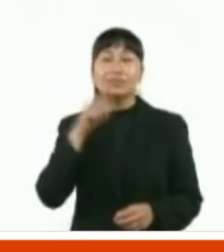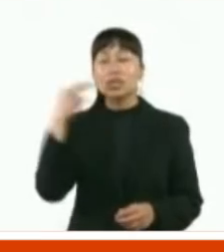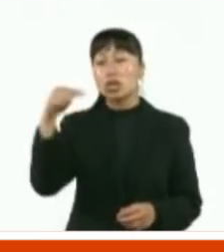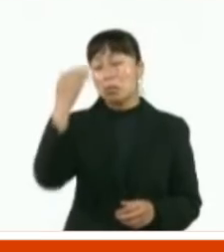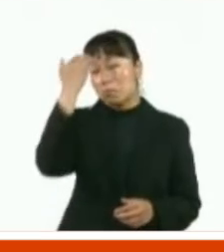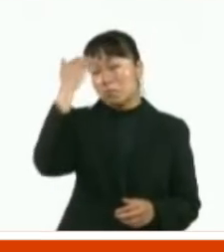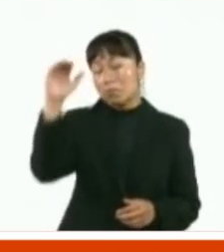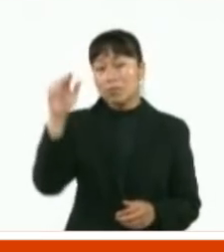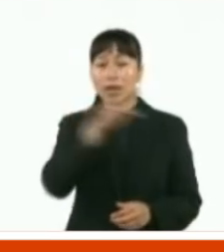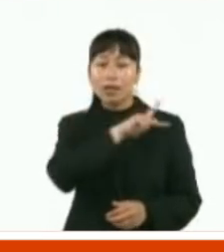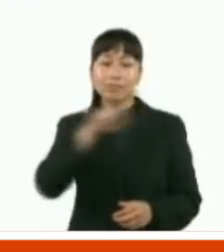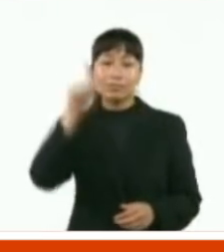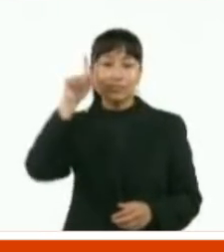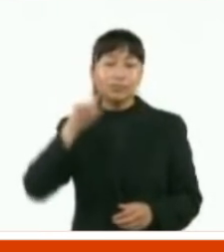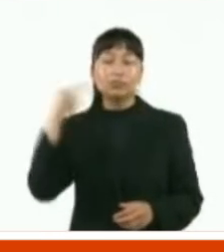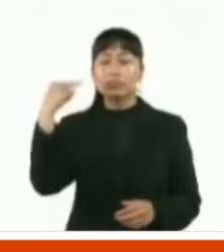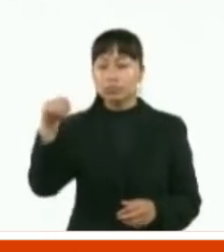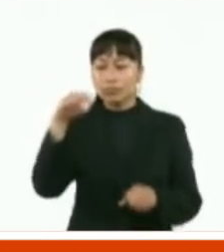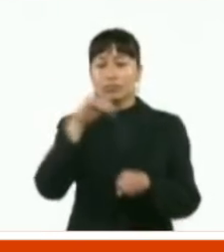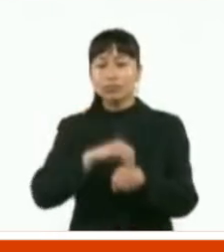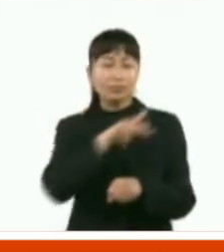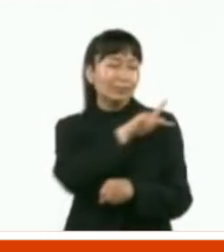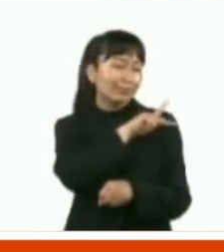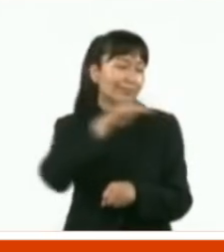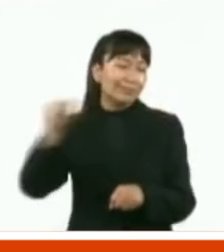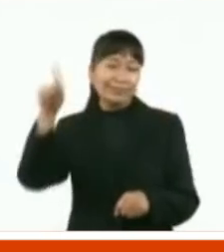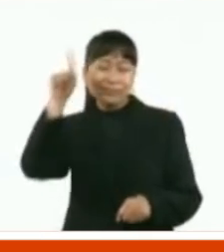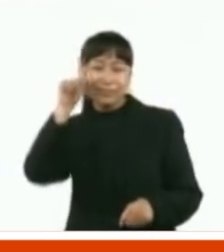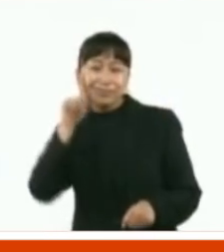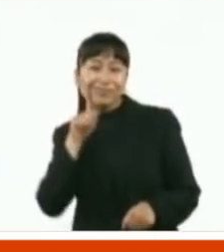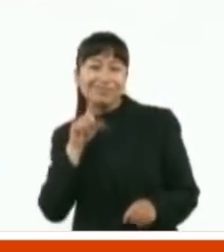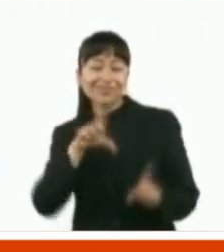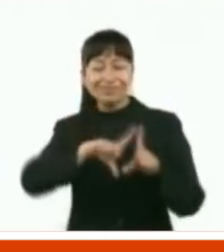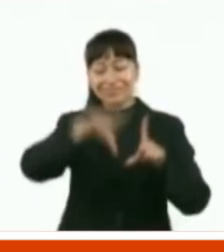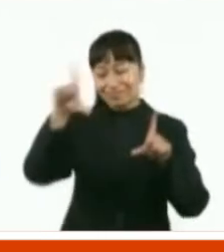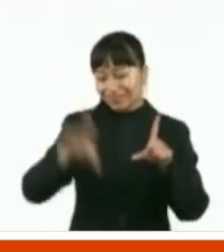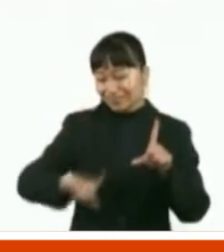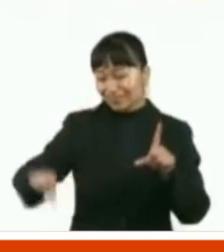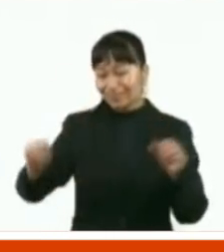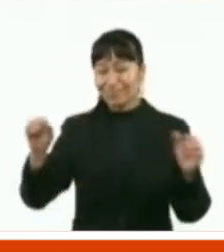a todas las mujeres que hoy les damos nombre, que han forjado nuestra patria. Muchas gracias a todas y a todos.